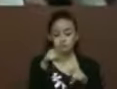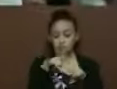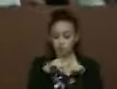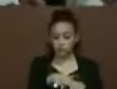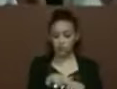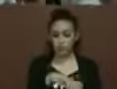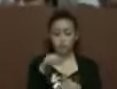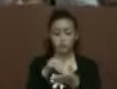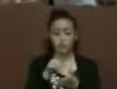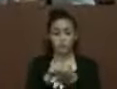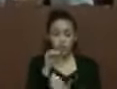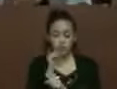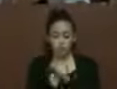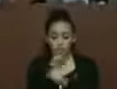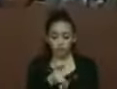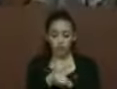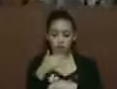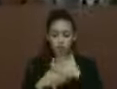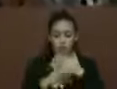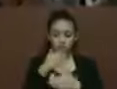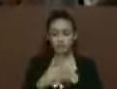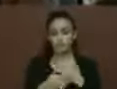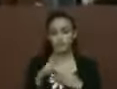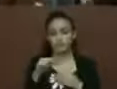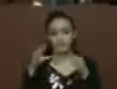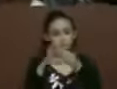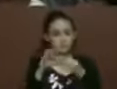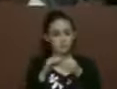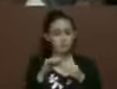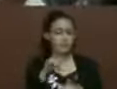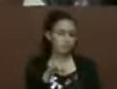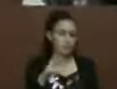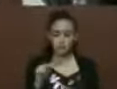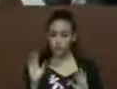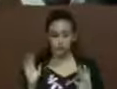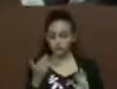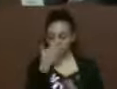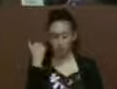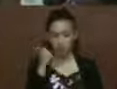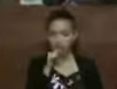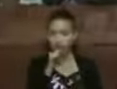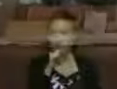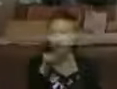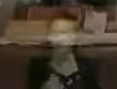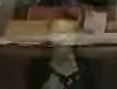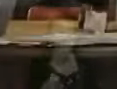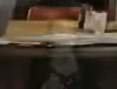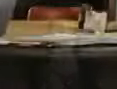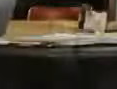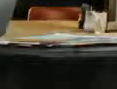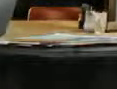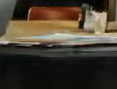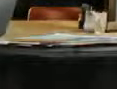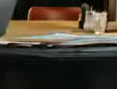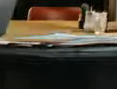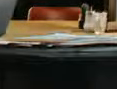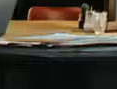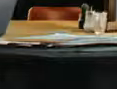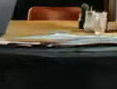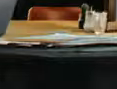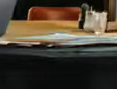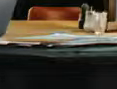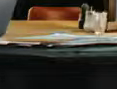esta ruta. Aquí al estudio vamos con notas locales, regresamos al estudio, vamos con notas